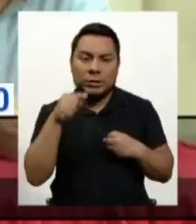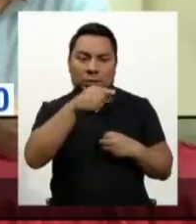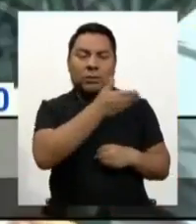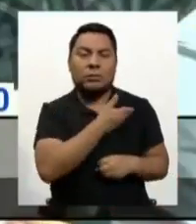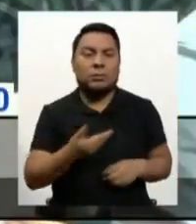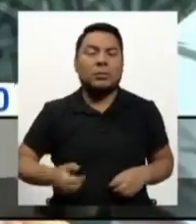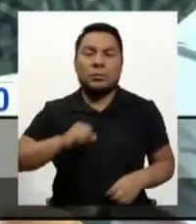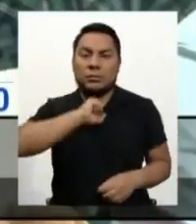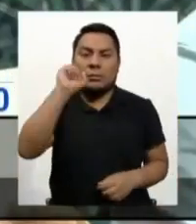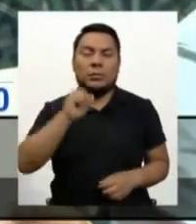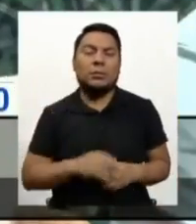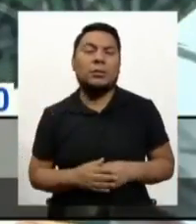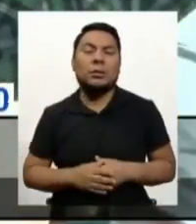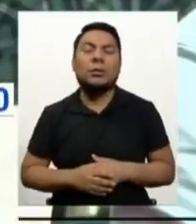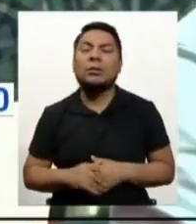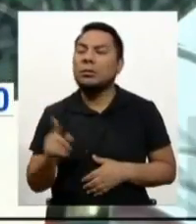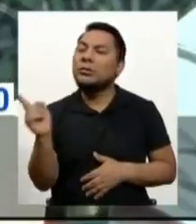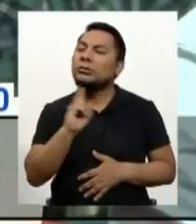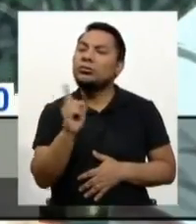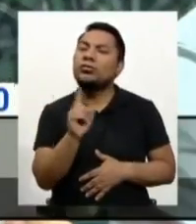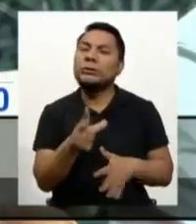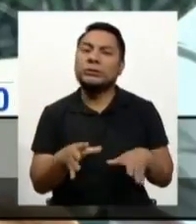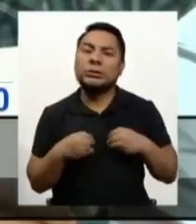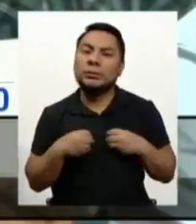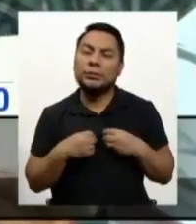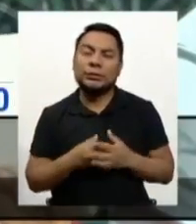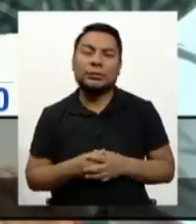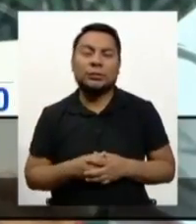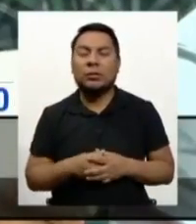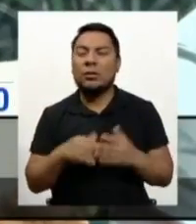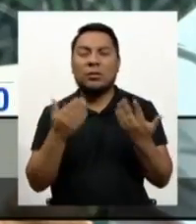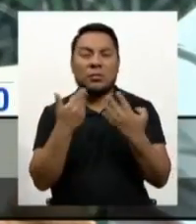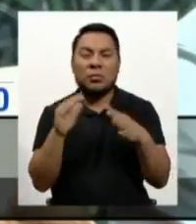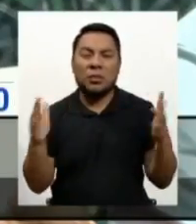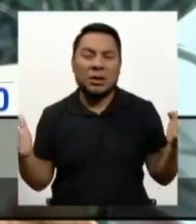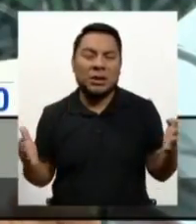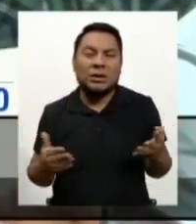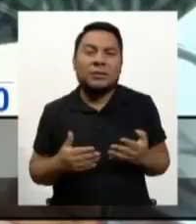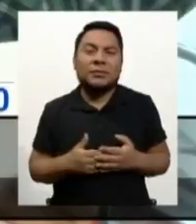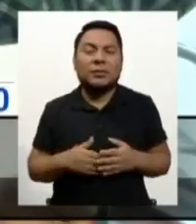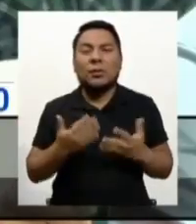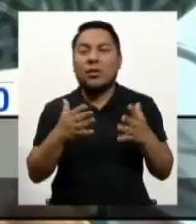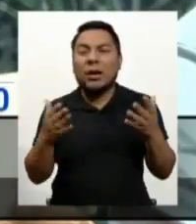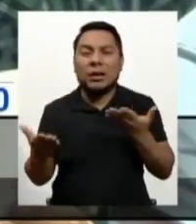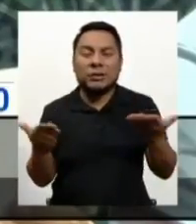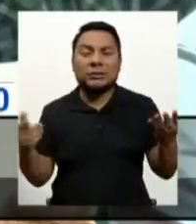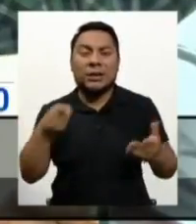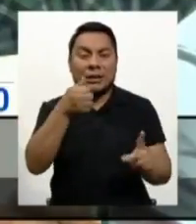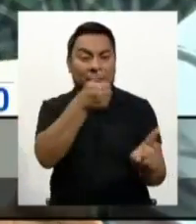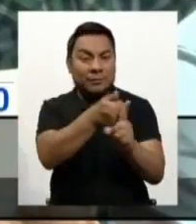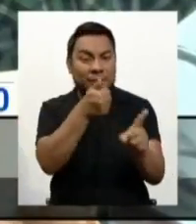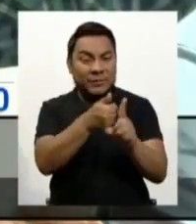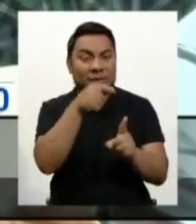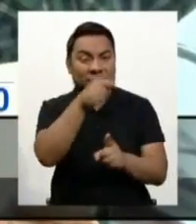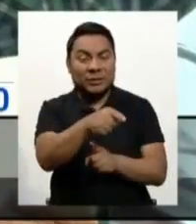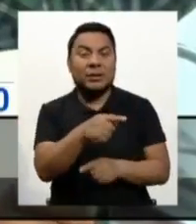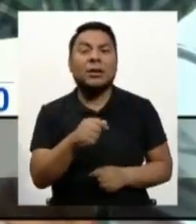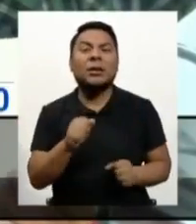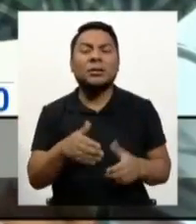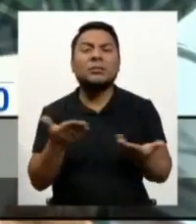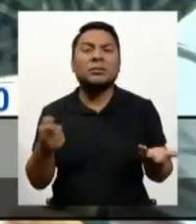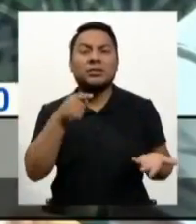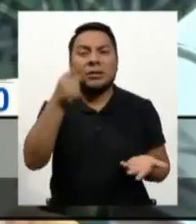electoral. Desconocemos cualquier acto en que el mismo incurra por